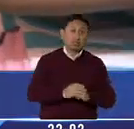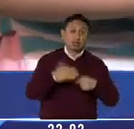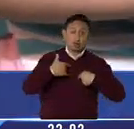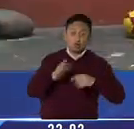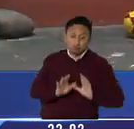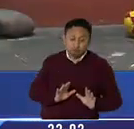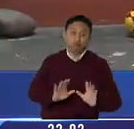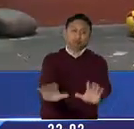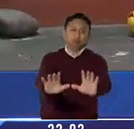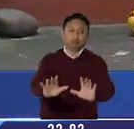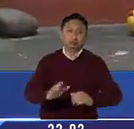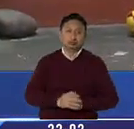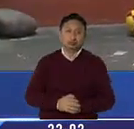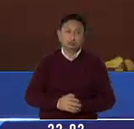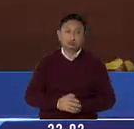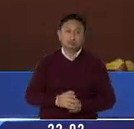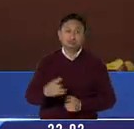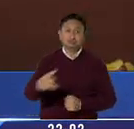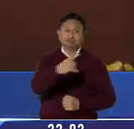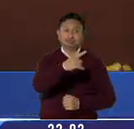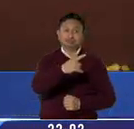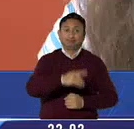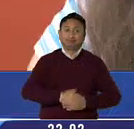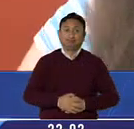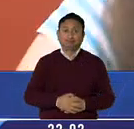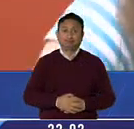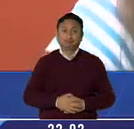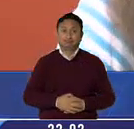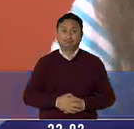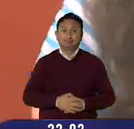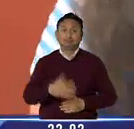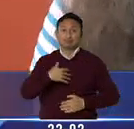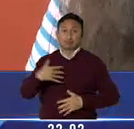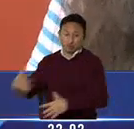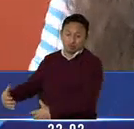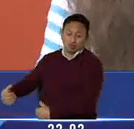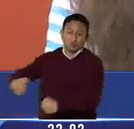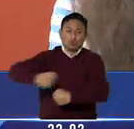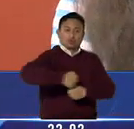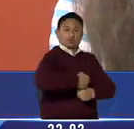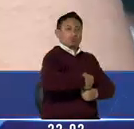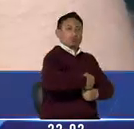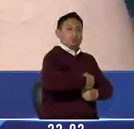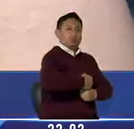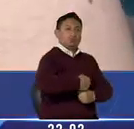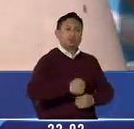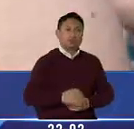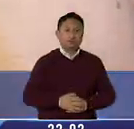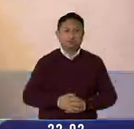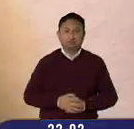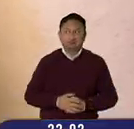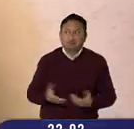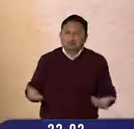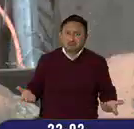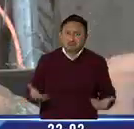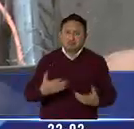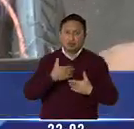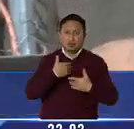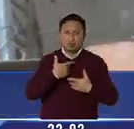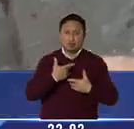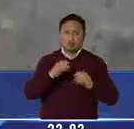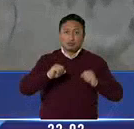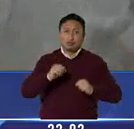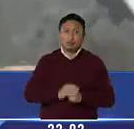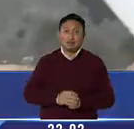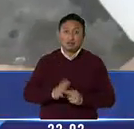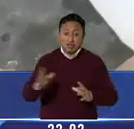se enfrentó al can y las consecuencias a la vista. A mi cuerpo les cubrió a ellos para que no les mordieran. No sabe de dónde sacó fuerzas para